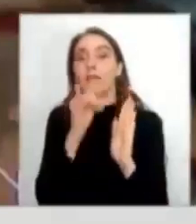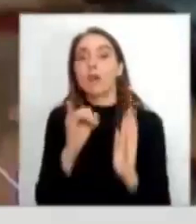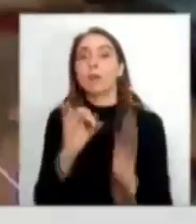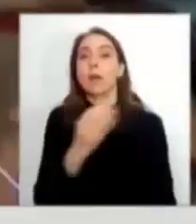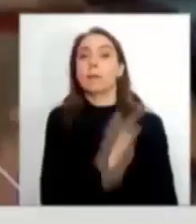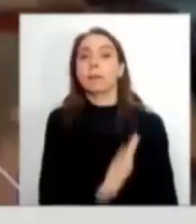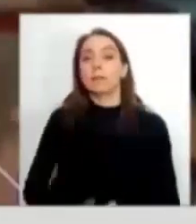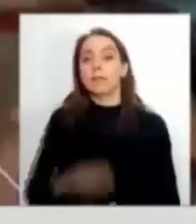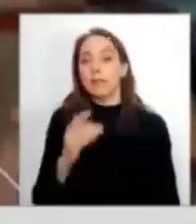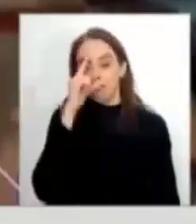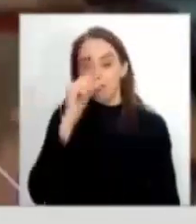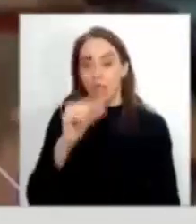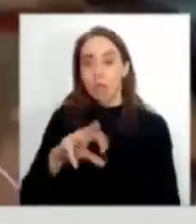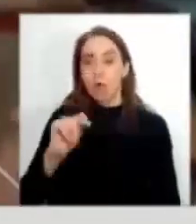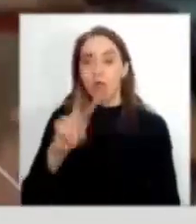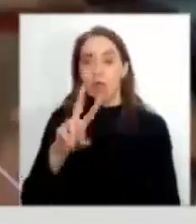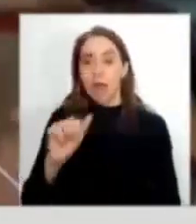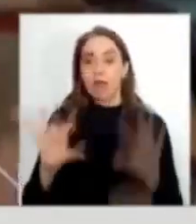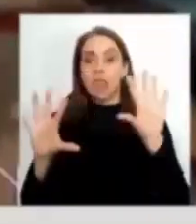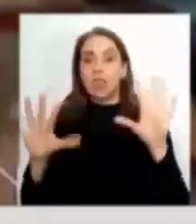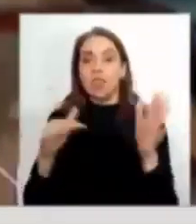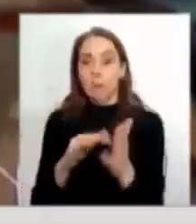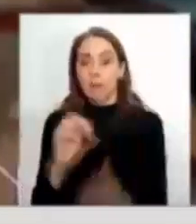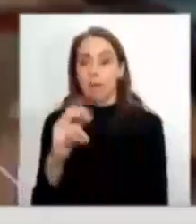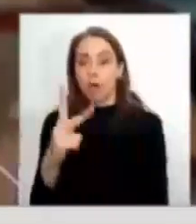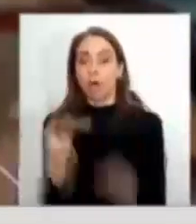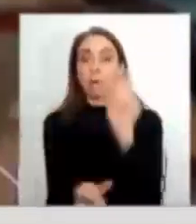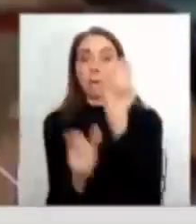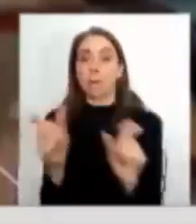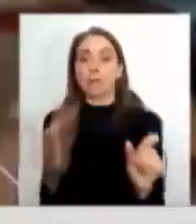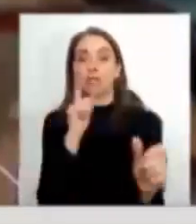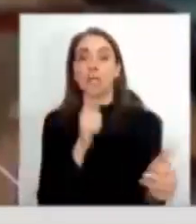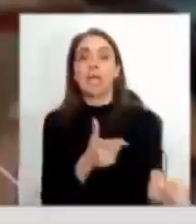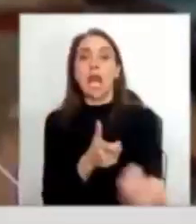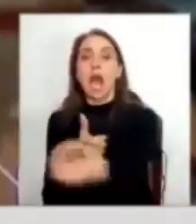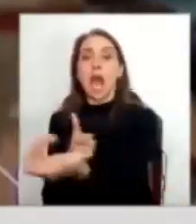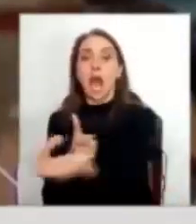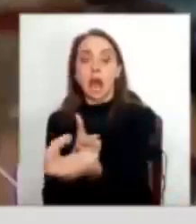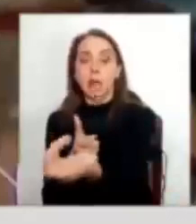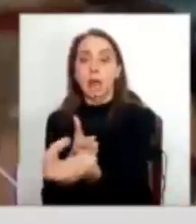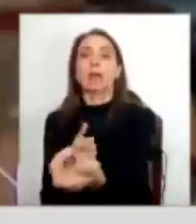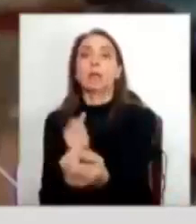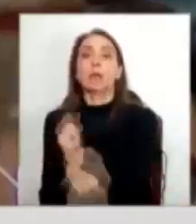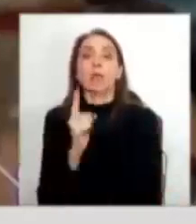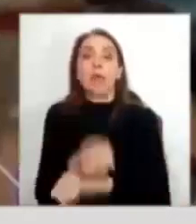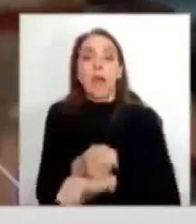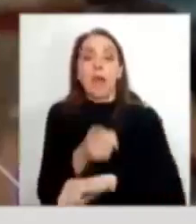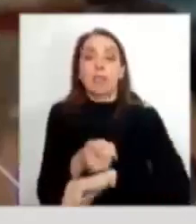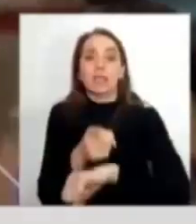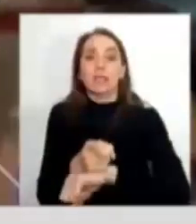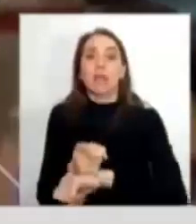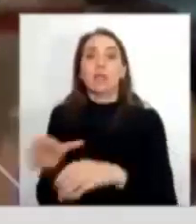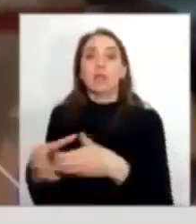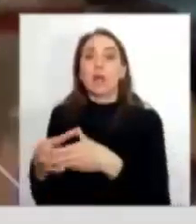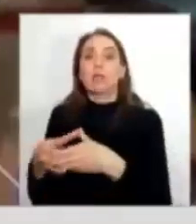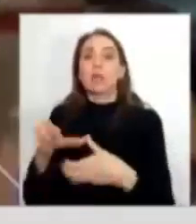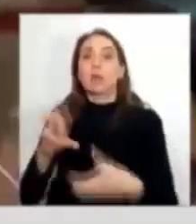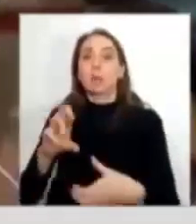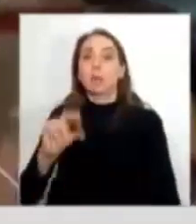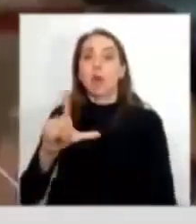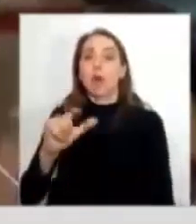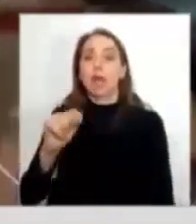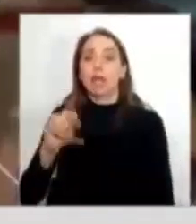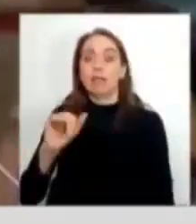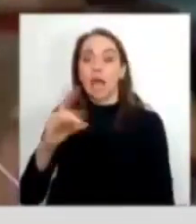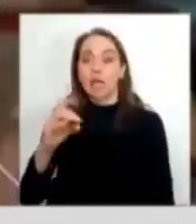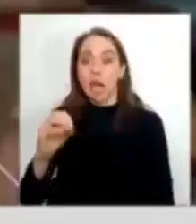ok personas que estaban armadas ya estaban dispuestas a imponer la dictadura del proletariado ya saltaban a la gente